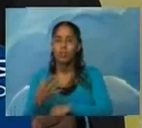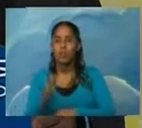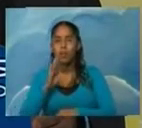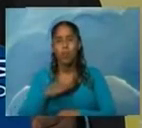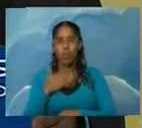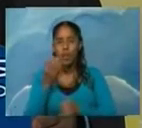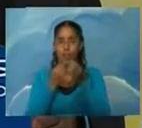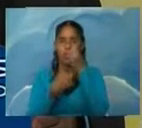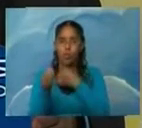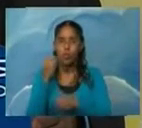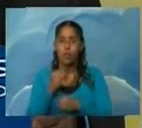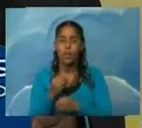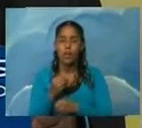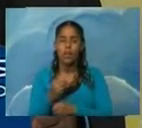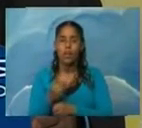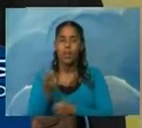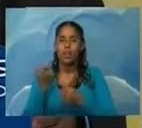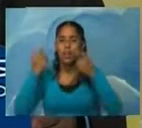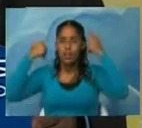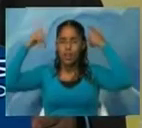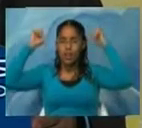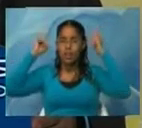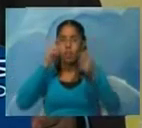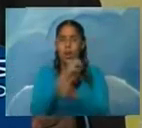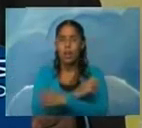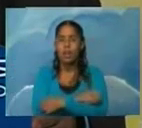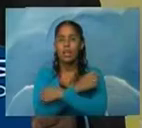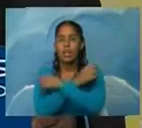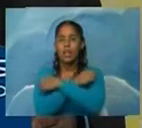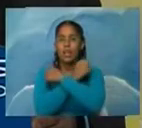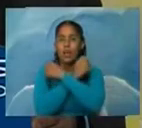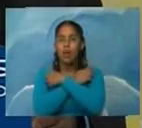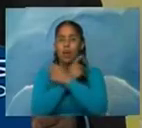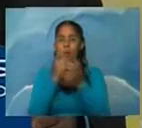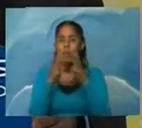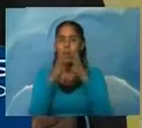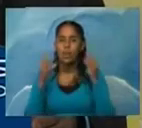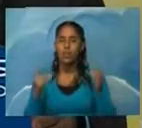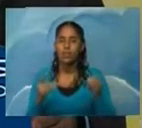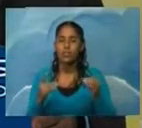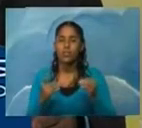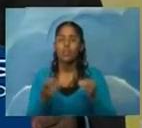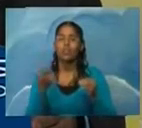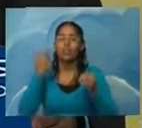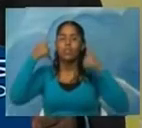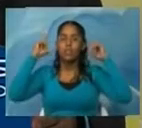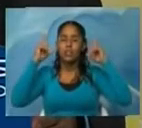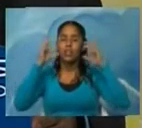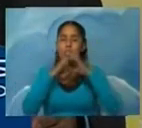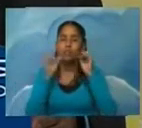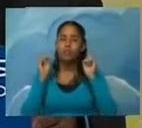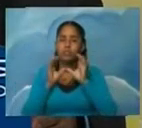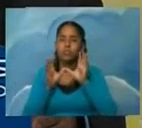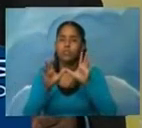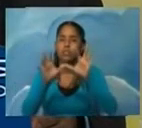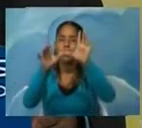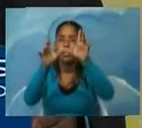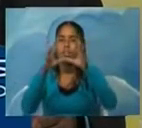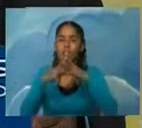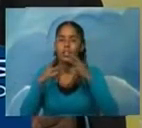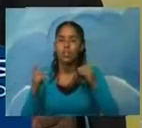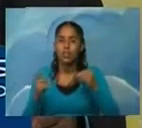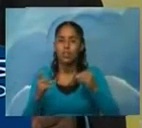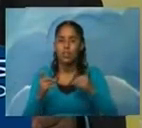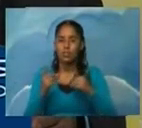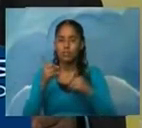comer: el buey, la oveja, la cabra, el ciervo, la gacela, el